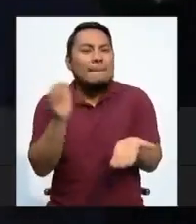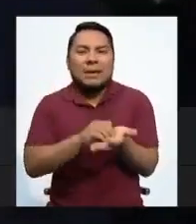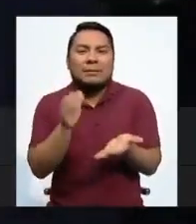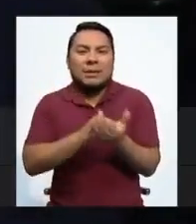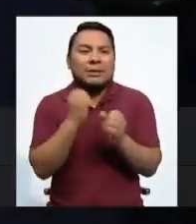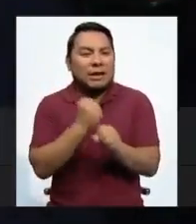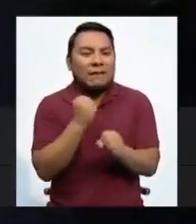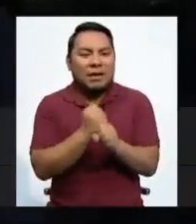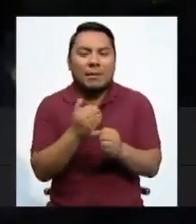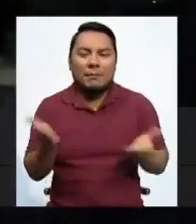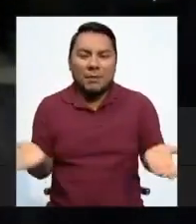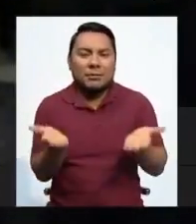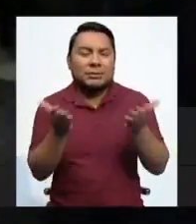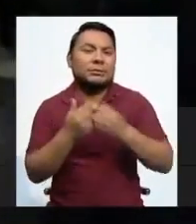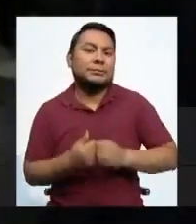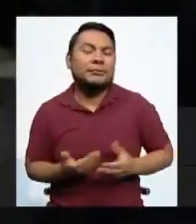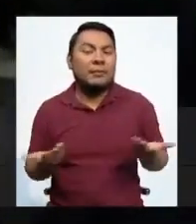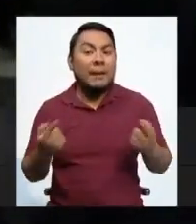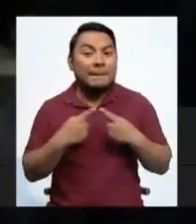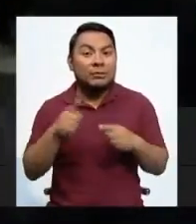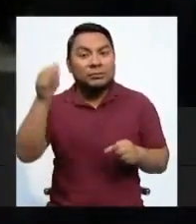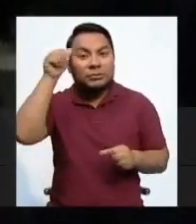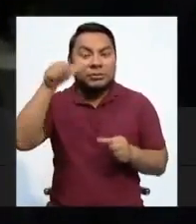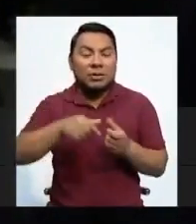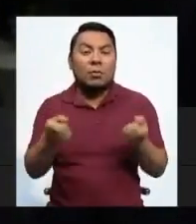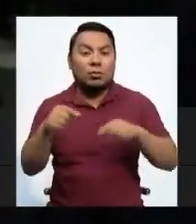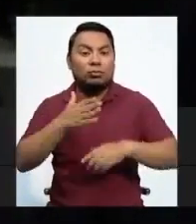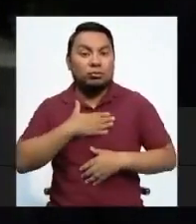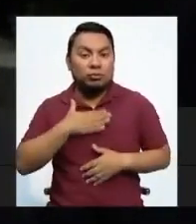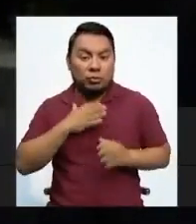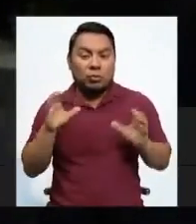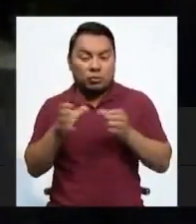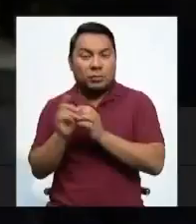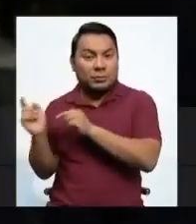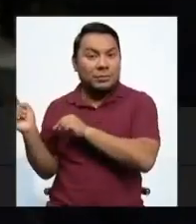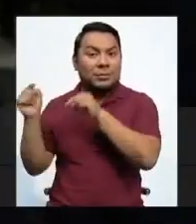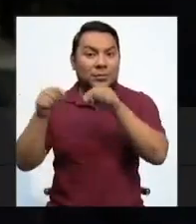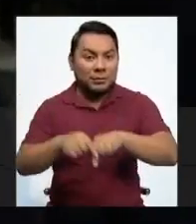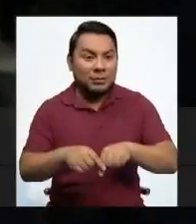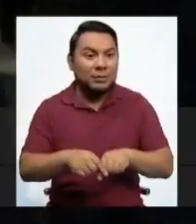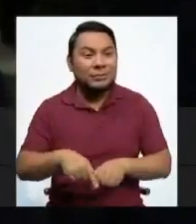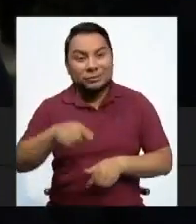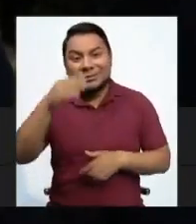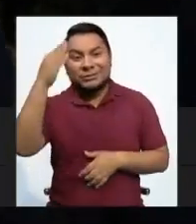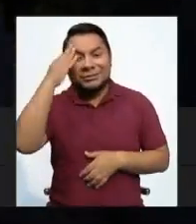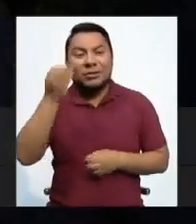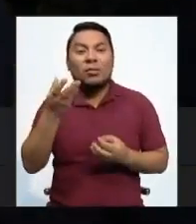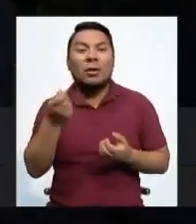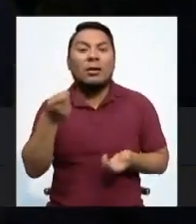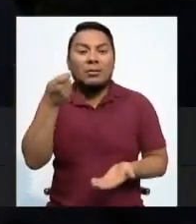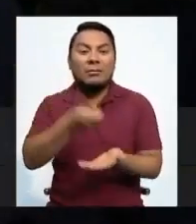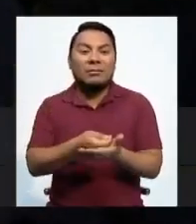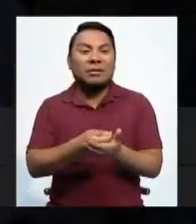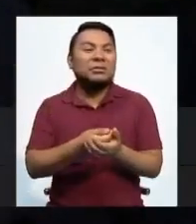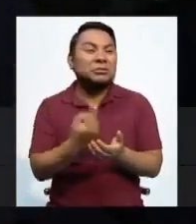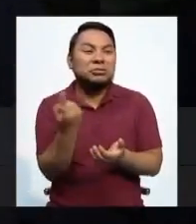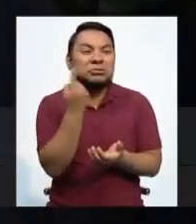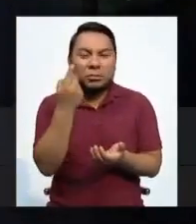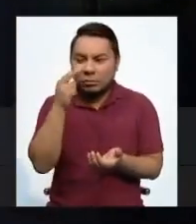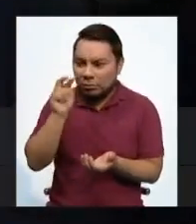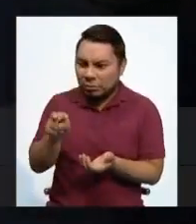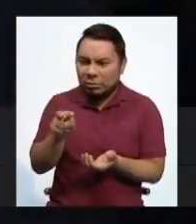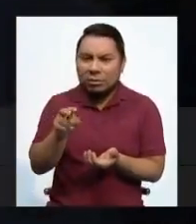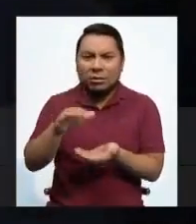trabajando. Pero es bueno recordar que cuando hemos venido nosotros, por ejemplo, ¿sabe cuánto nos dejaron para inversión? 15 millones